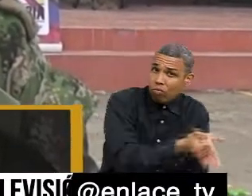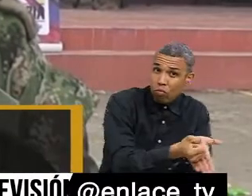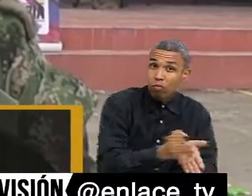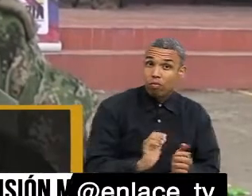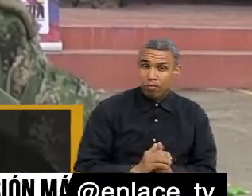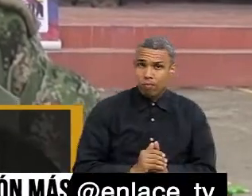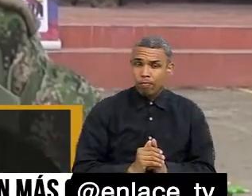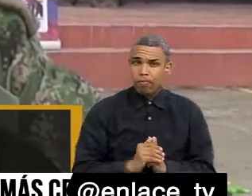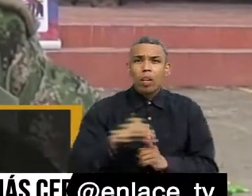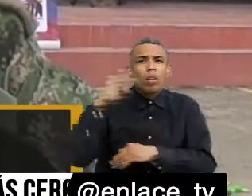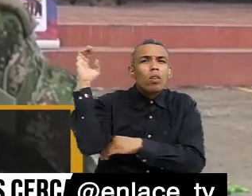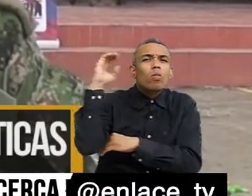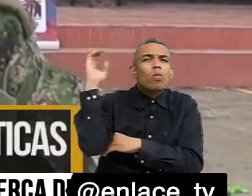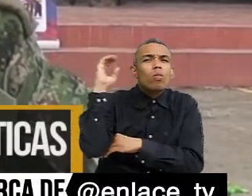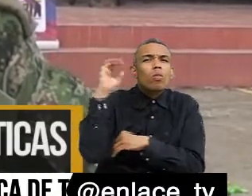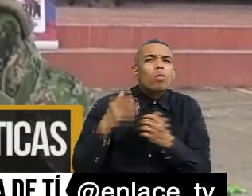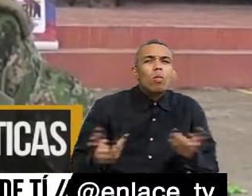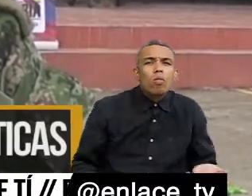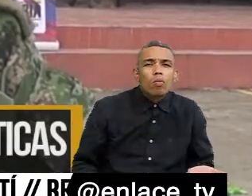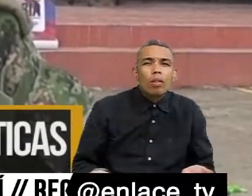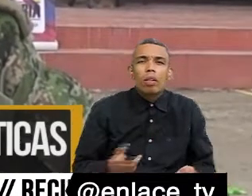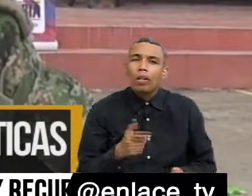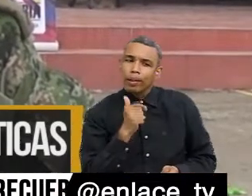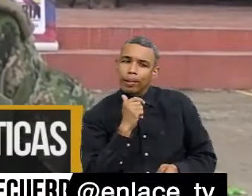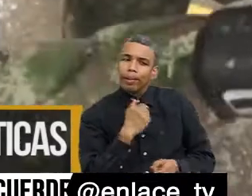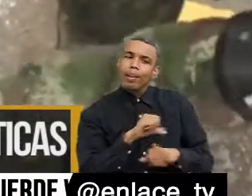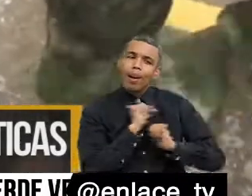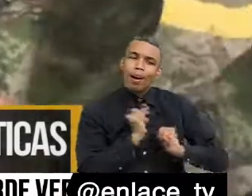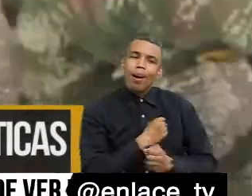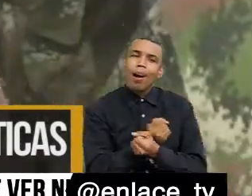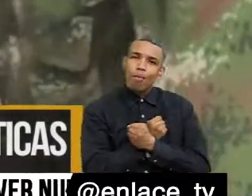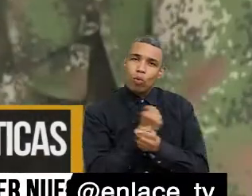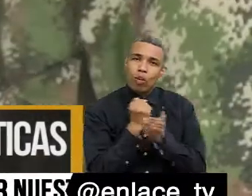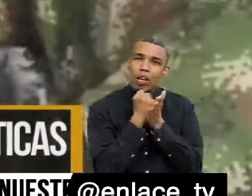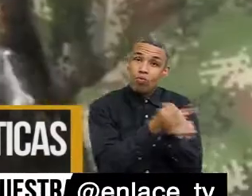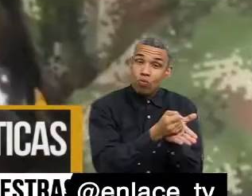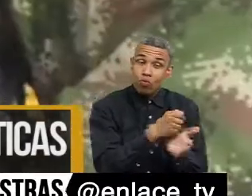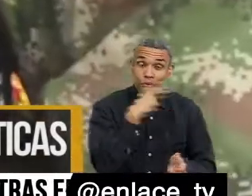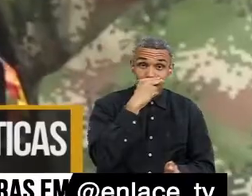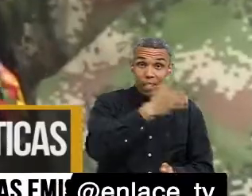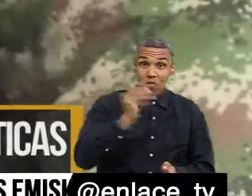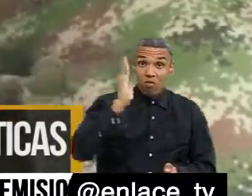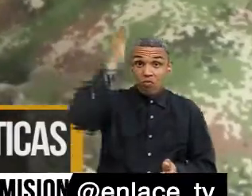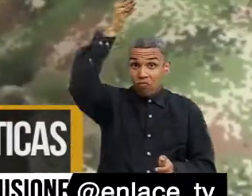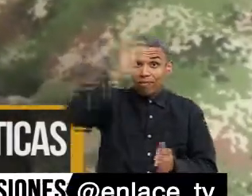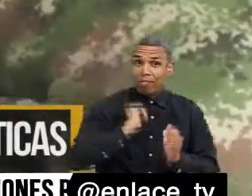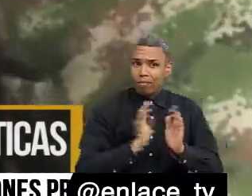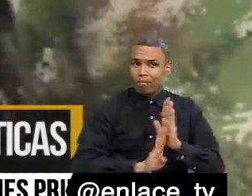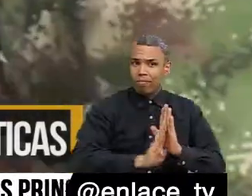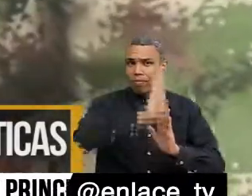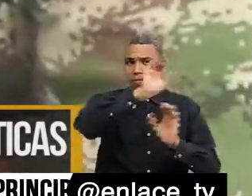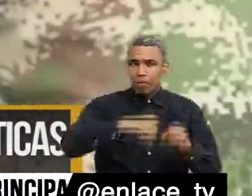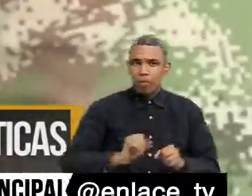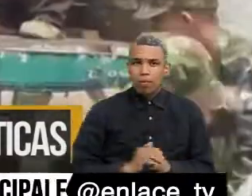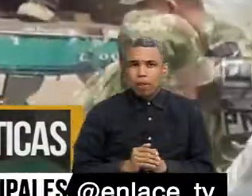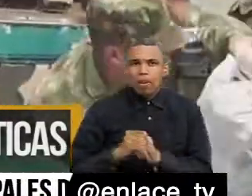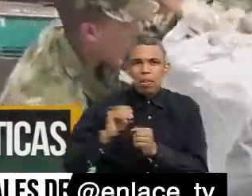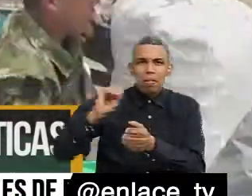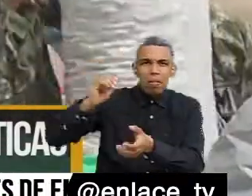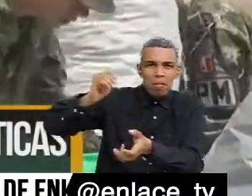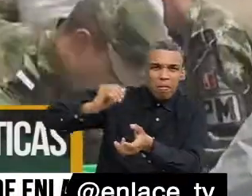se fundamenta en los niños para sacar un país adelante en total fueron mil 512 kilos de tapas plásticas equivalentes a